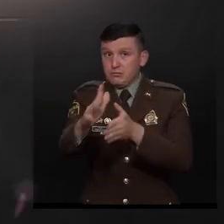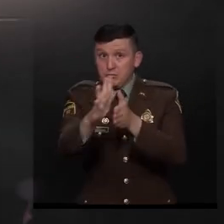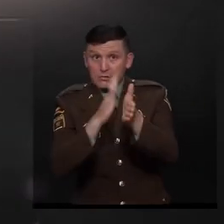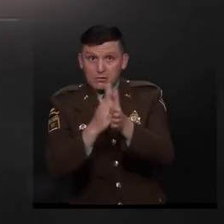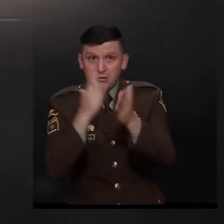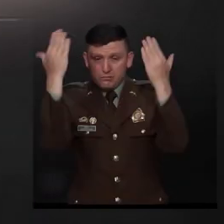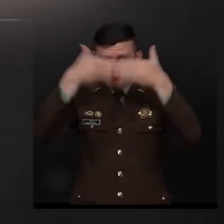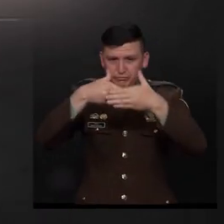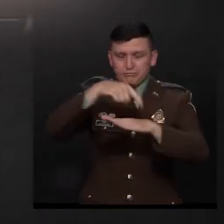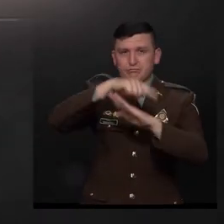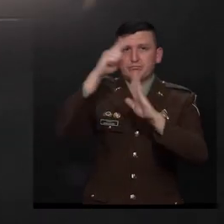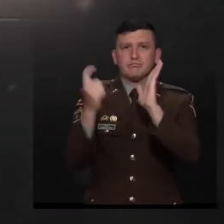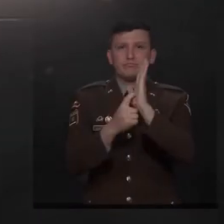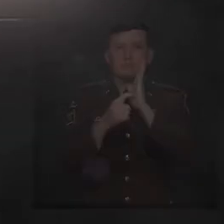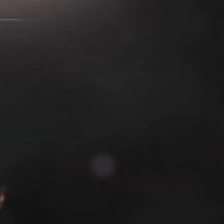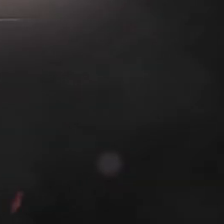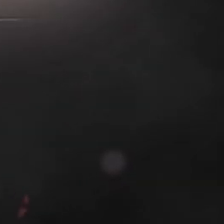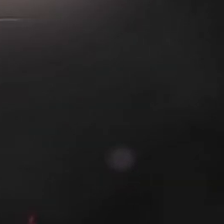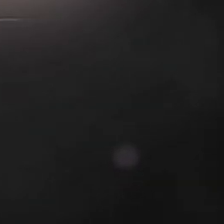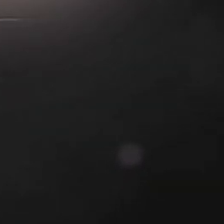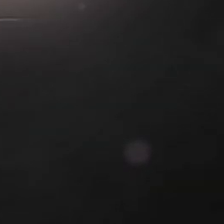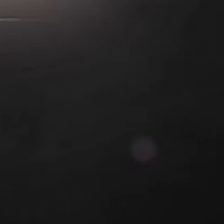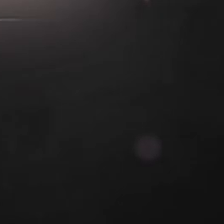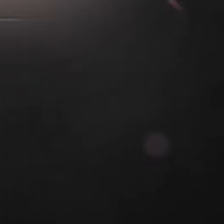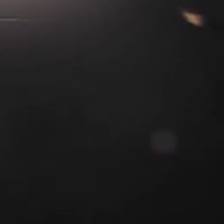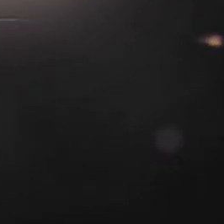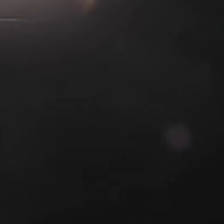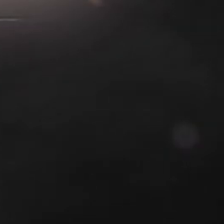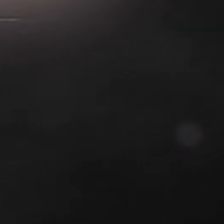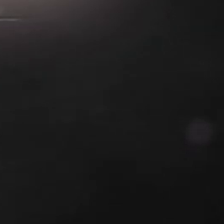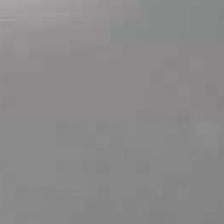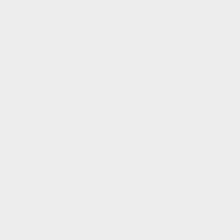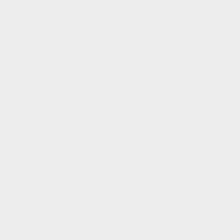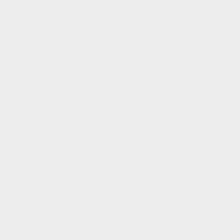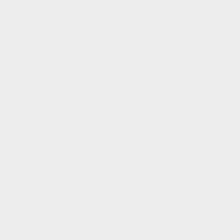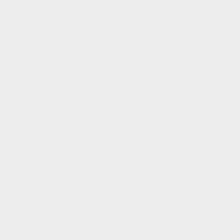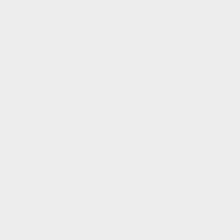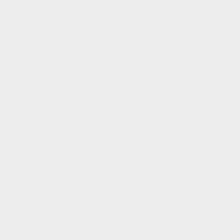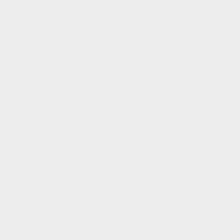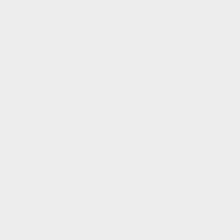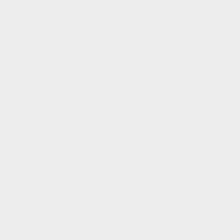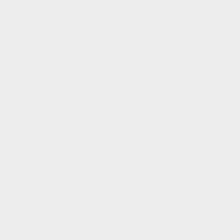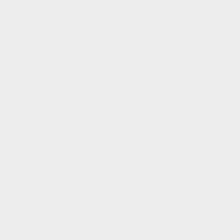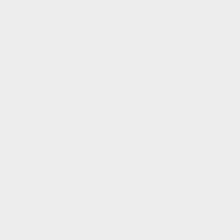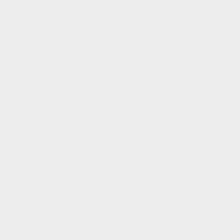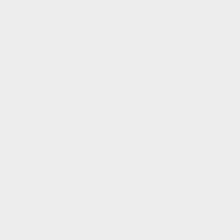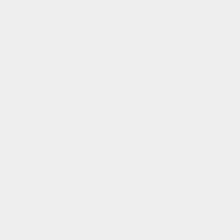mal. Absoluta reserva. Ministerio de Defensa Nacional.